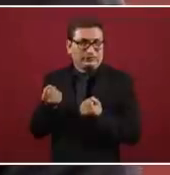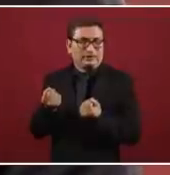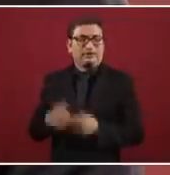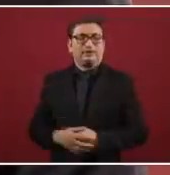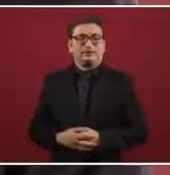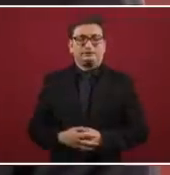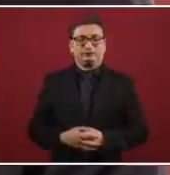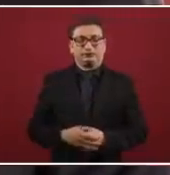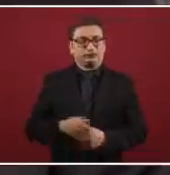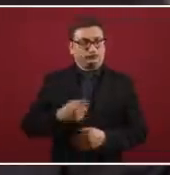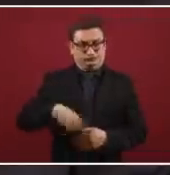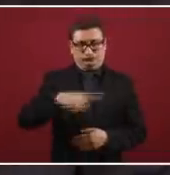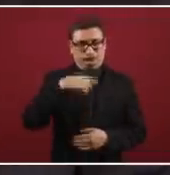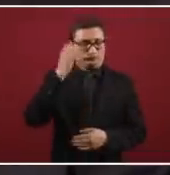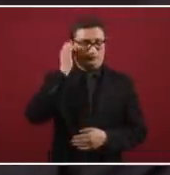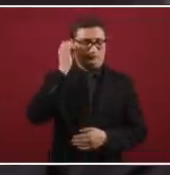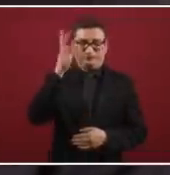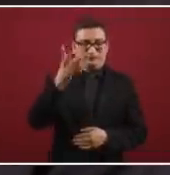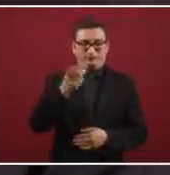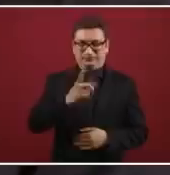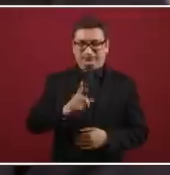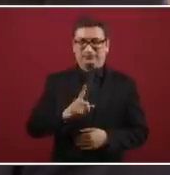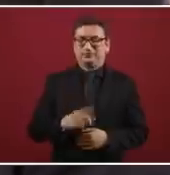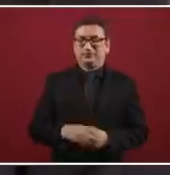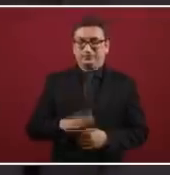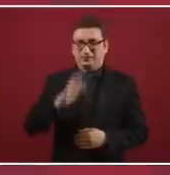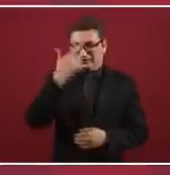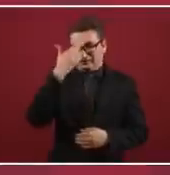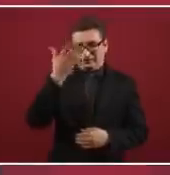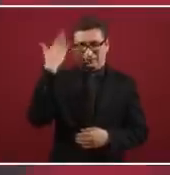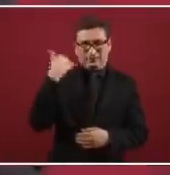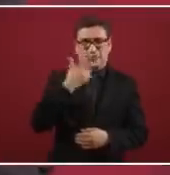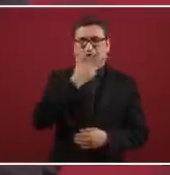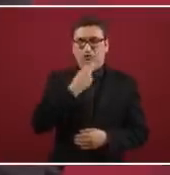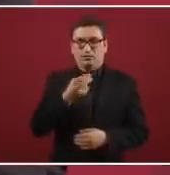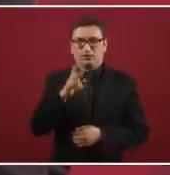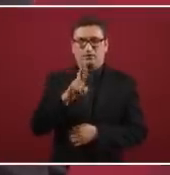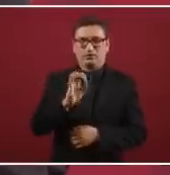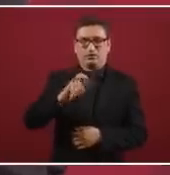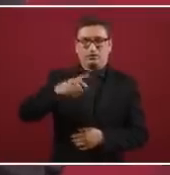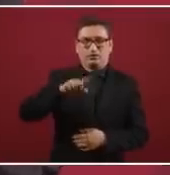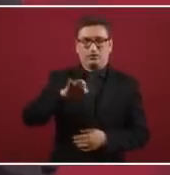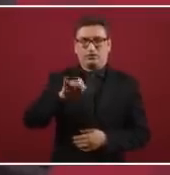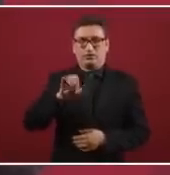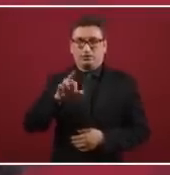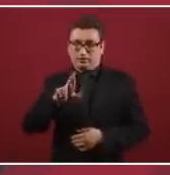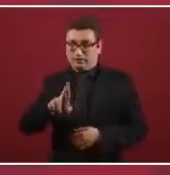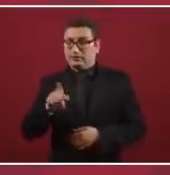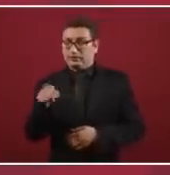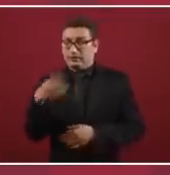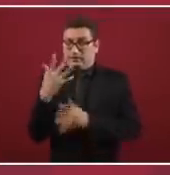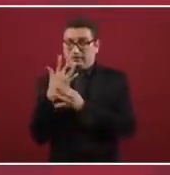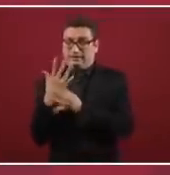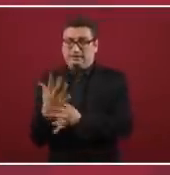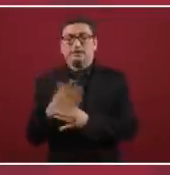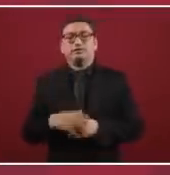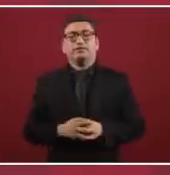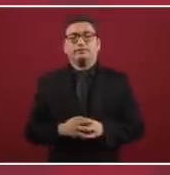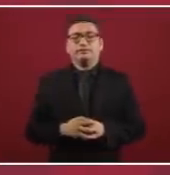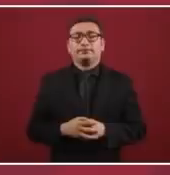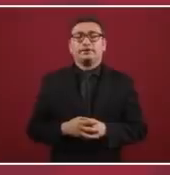No olvidemos lo que decía Rockefeller, decía: el